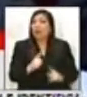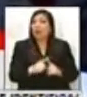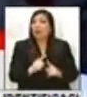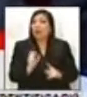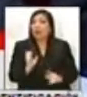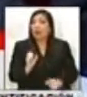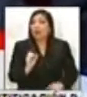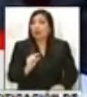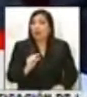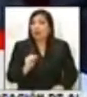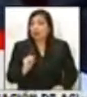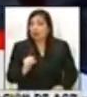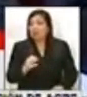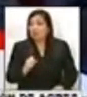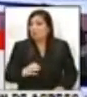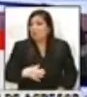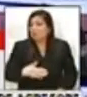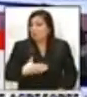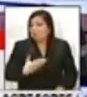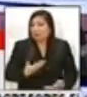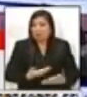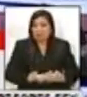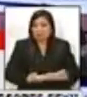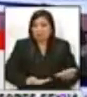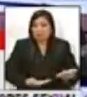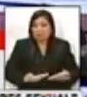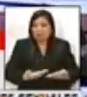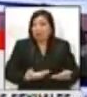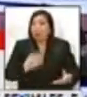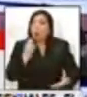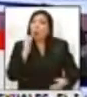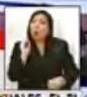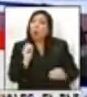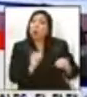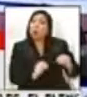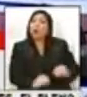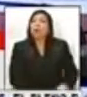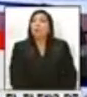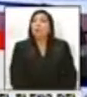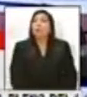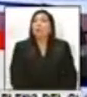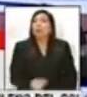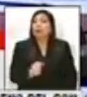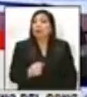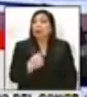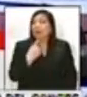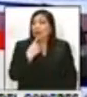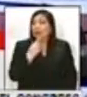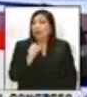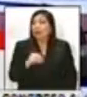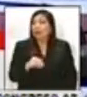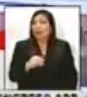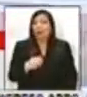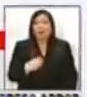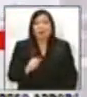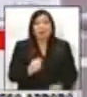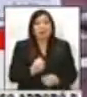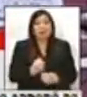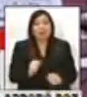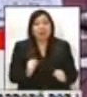saber si cabía la posibilidad que los planillones hayan sido manipulados. El funcionario dijo que eso era